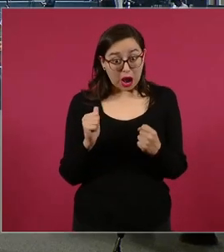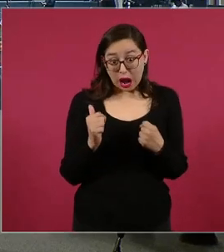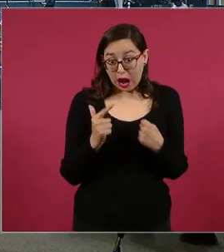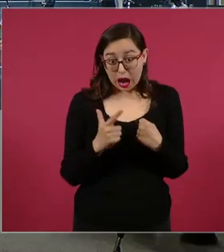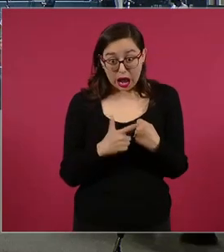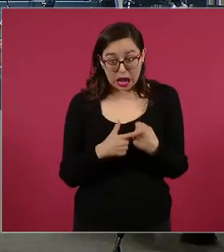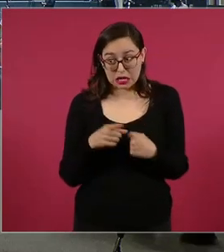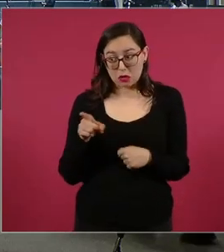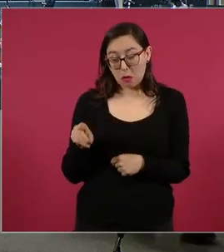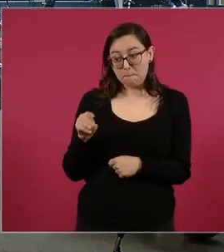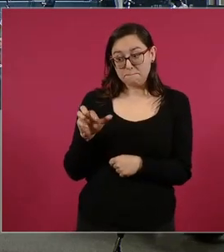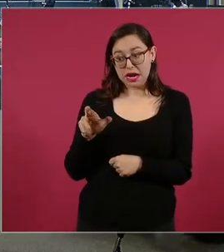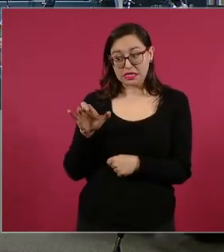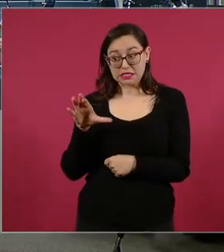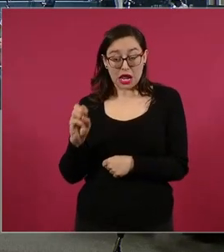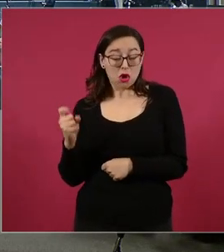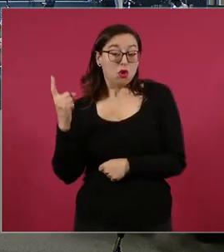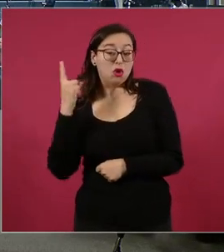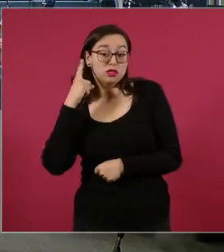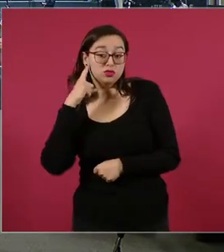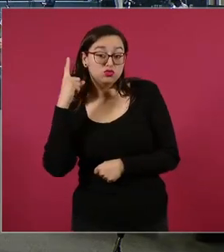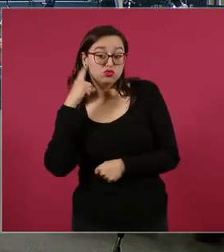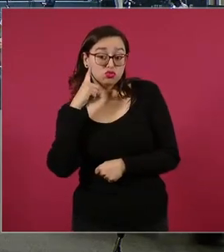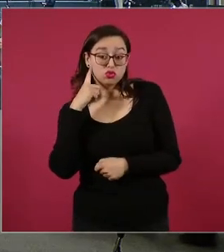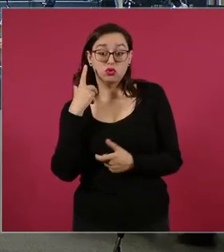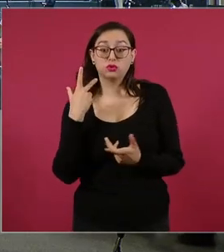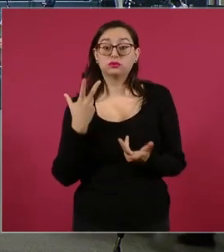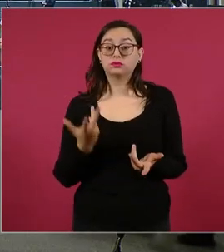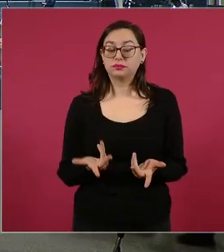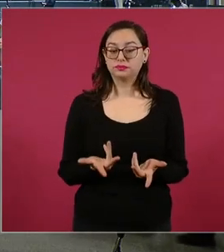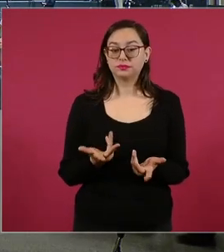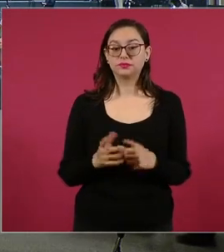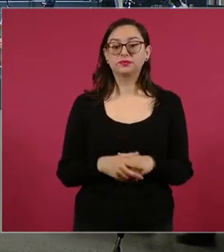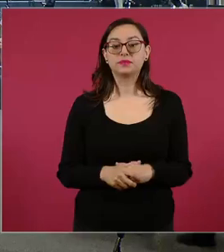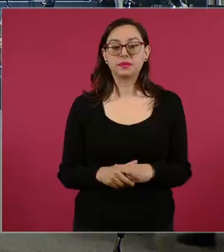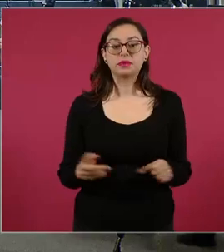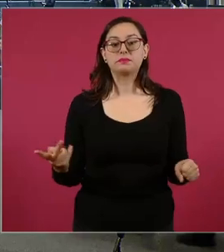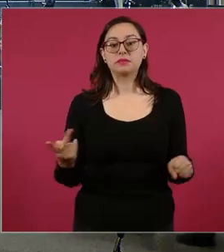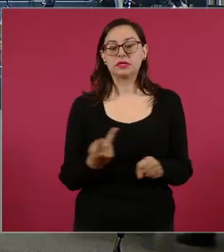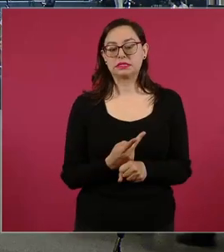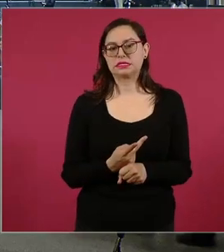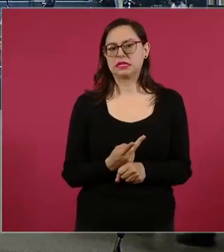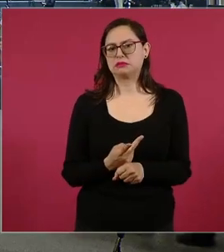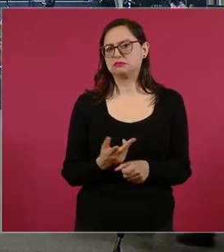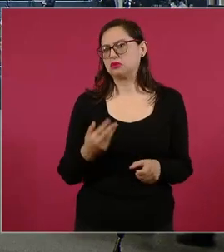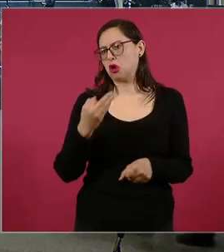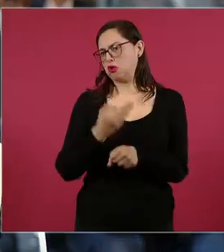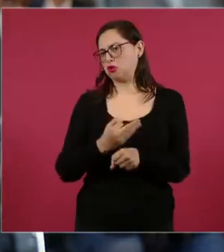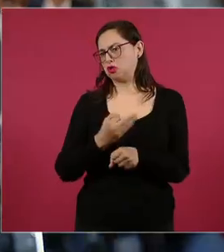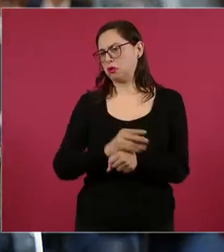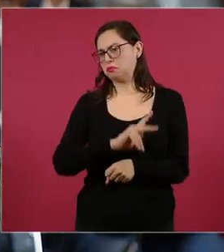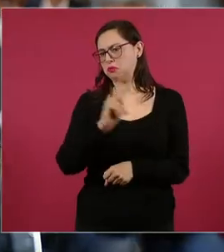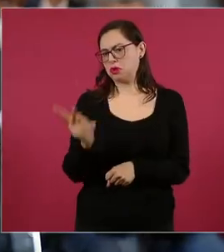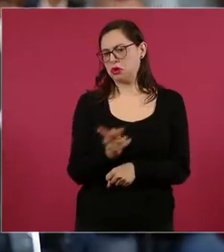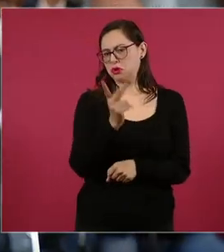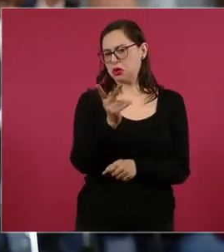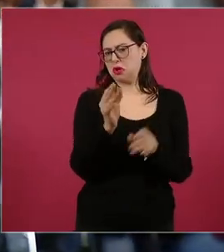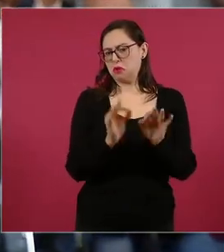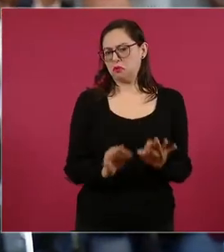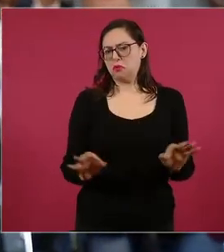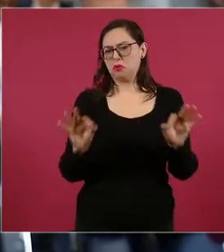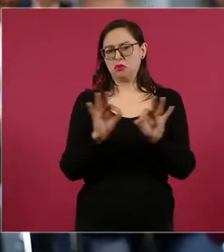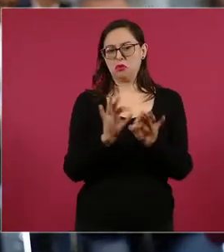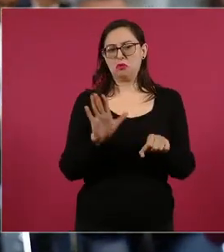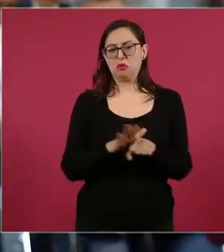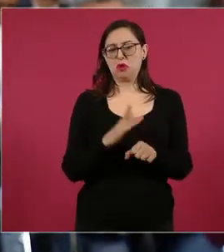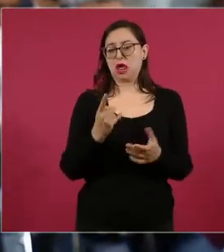licenciado Marcelo Ebrard al respecto. El caso tiene trascendencia porque en la Secretaría de Gobernación estaba